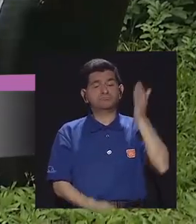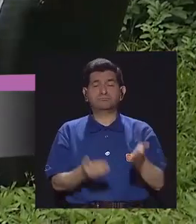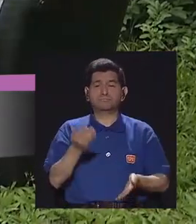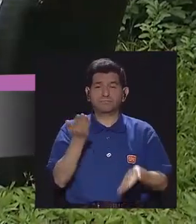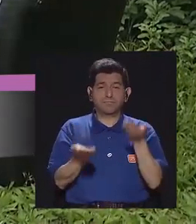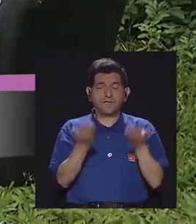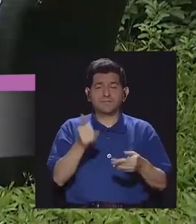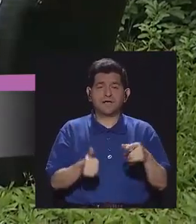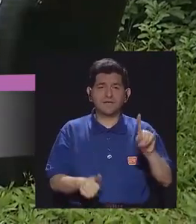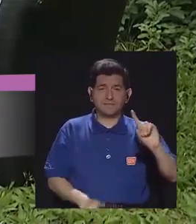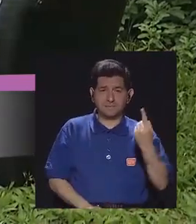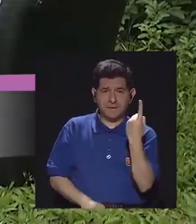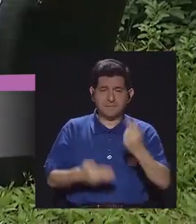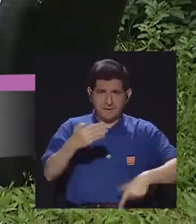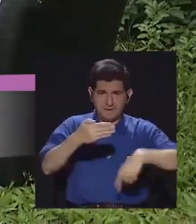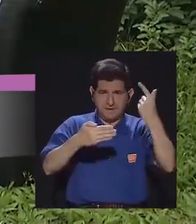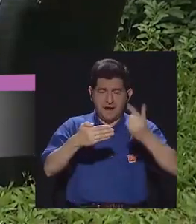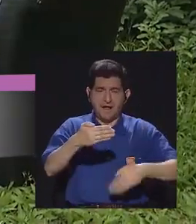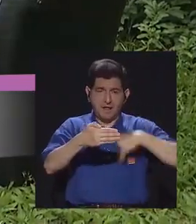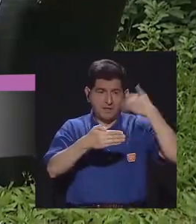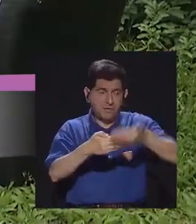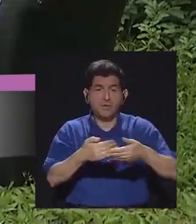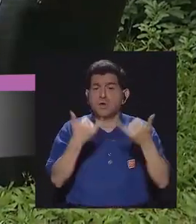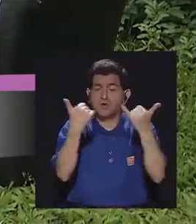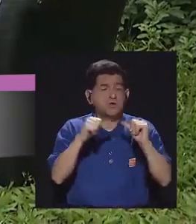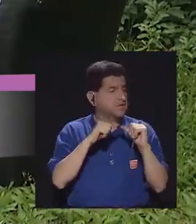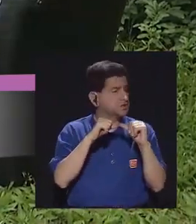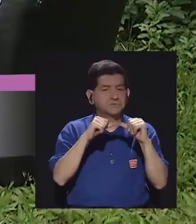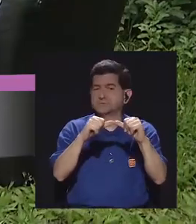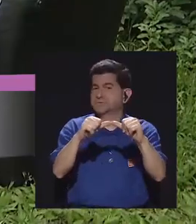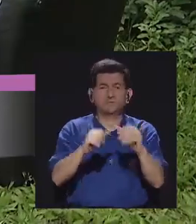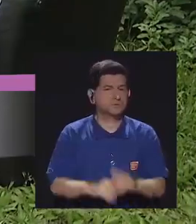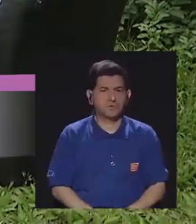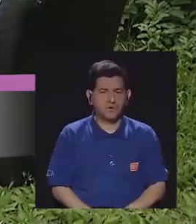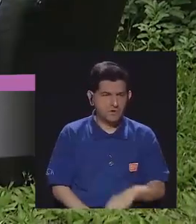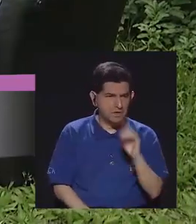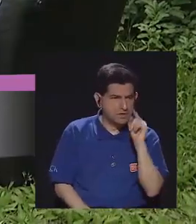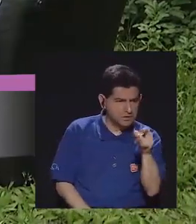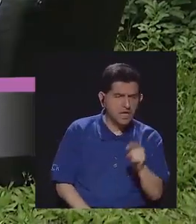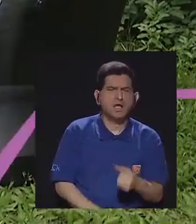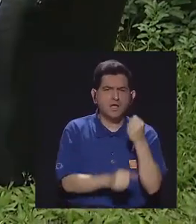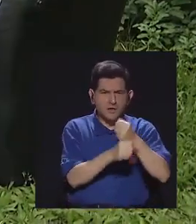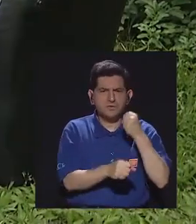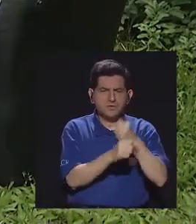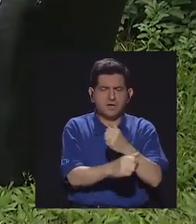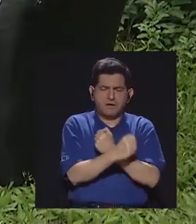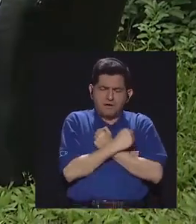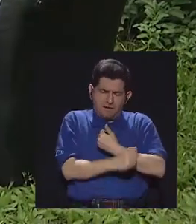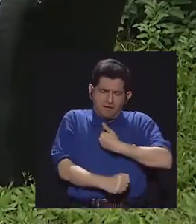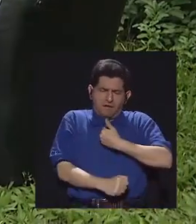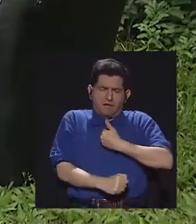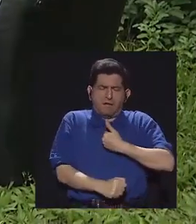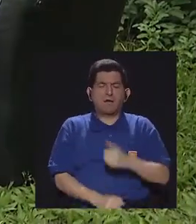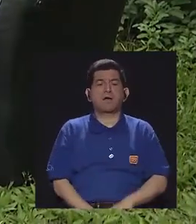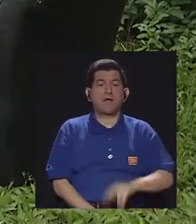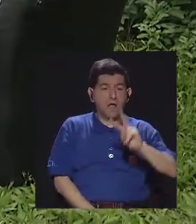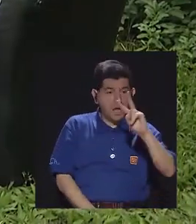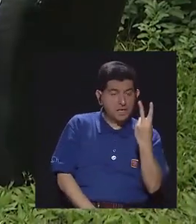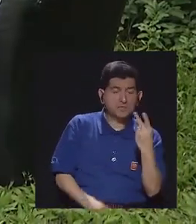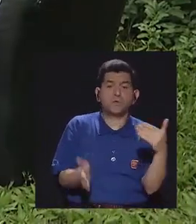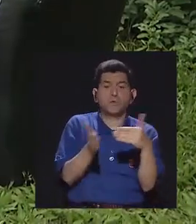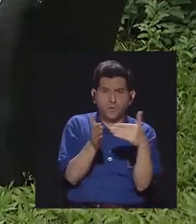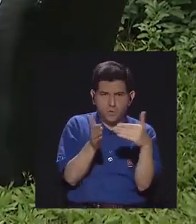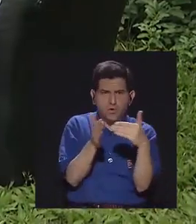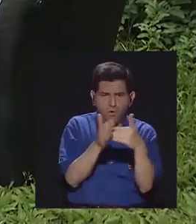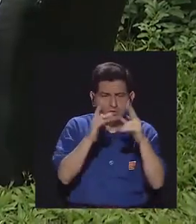en primer grado y que ya después no se dio más, ¿verdad? Sino que si ellos se les trabajó la autoestima en primero, ya en segundo